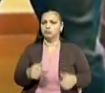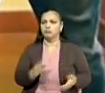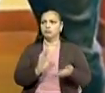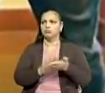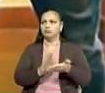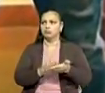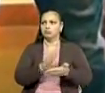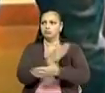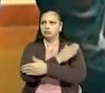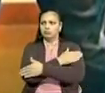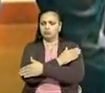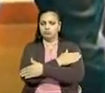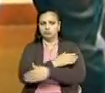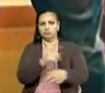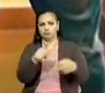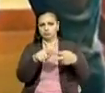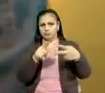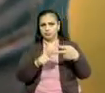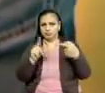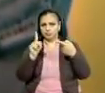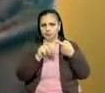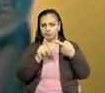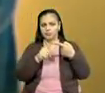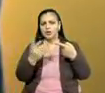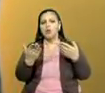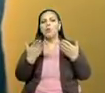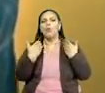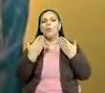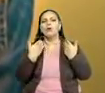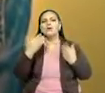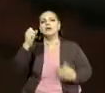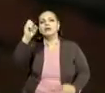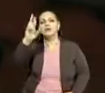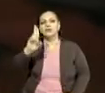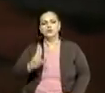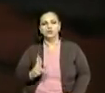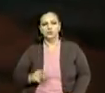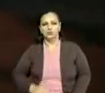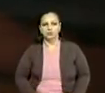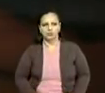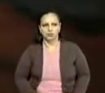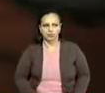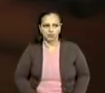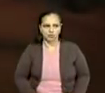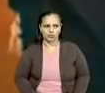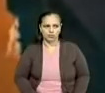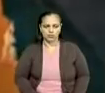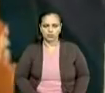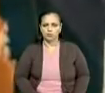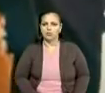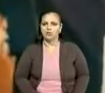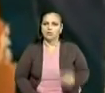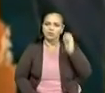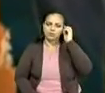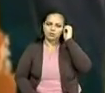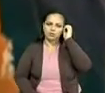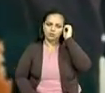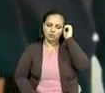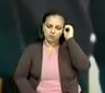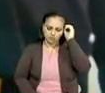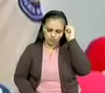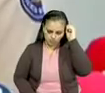Apenas trascendió el enésimo asalto en el sur, los persiguieron por toda la avenida Quito y la consigna se coronó